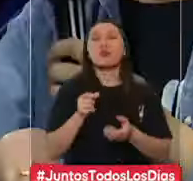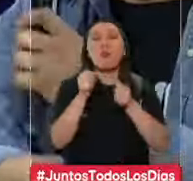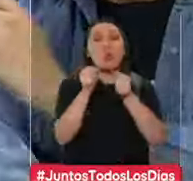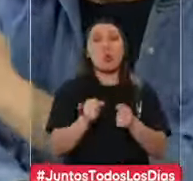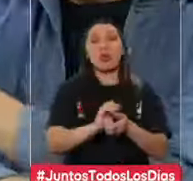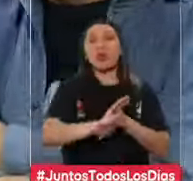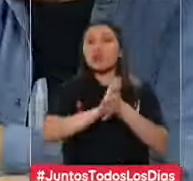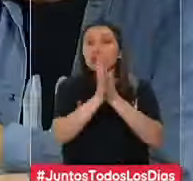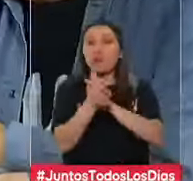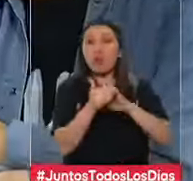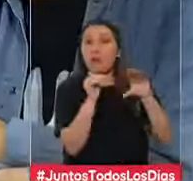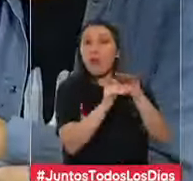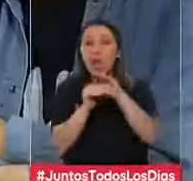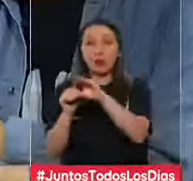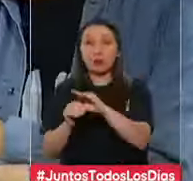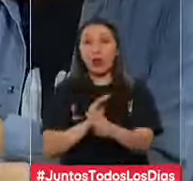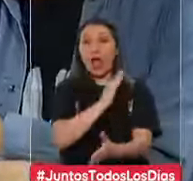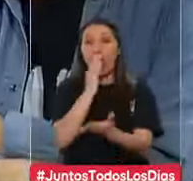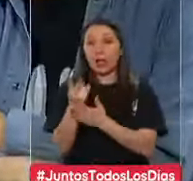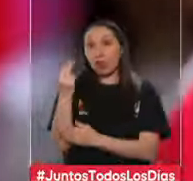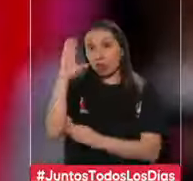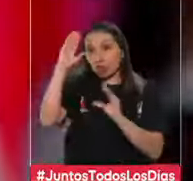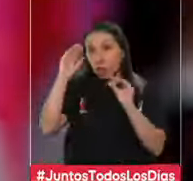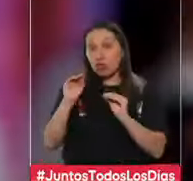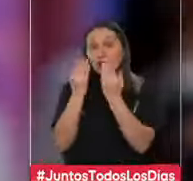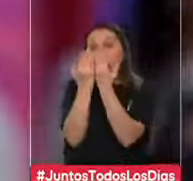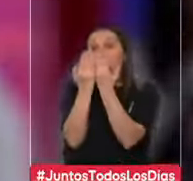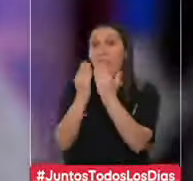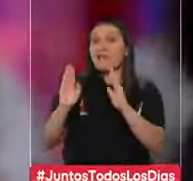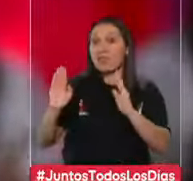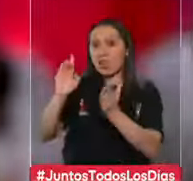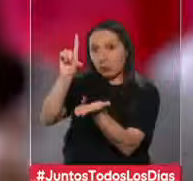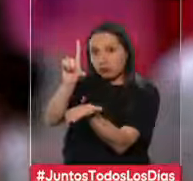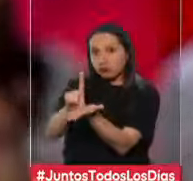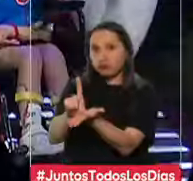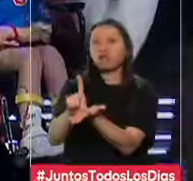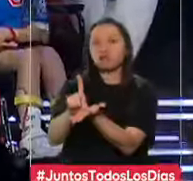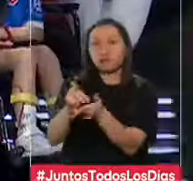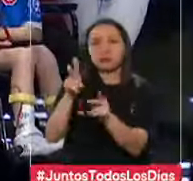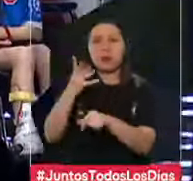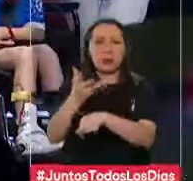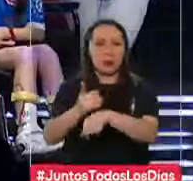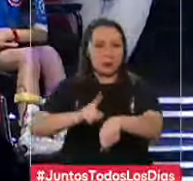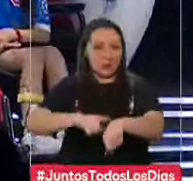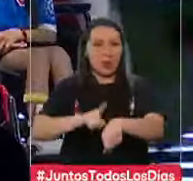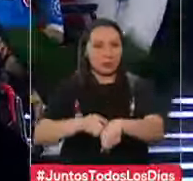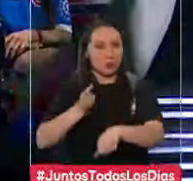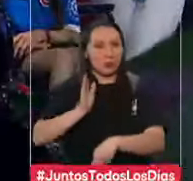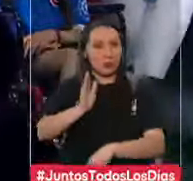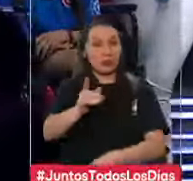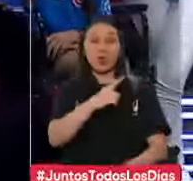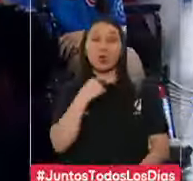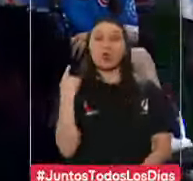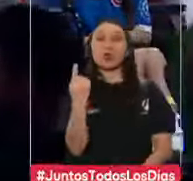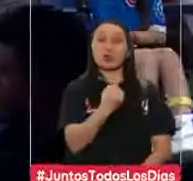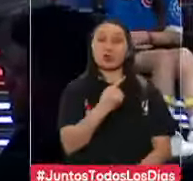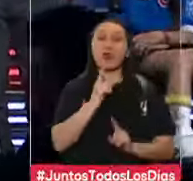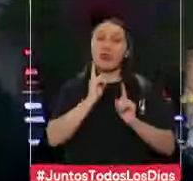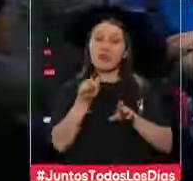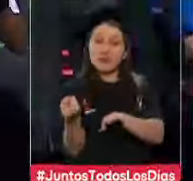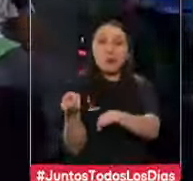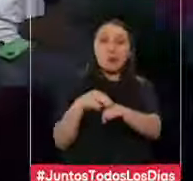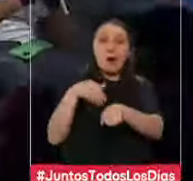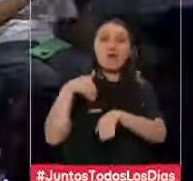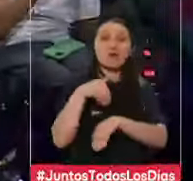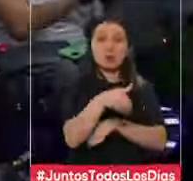pero todos los bancos. Y hasta las 12 de la noche van a estar abiertos los bancos, ¿no? Hasta las 12 de la noche. Queda tiempo, todavía queda tiempo. Nosotros tenemos que tomar el bus